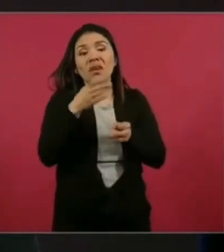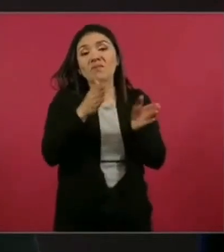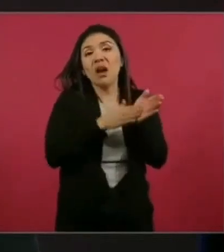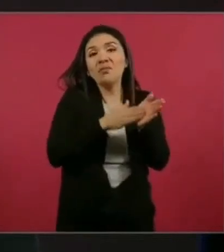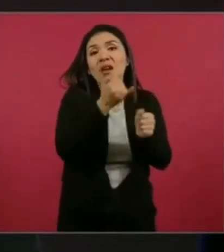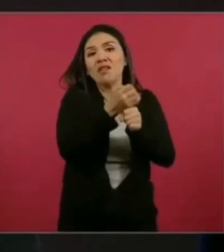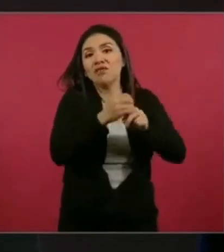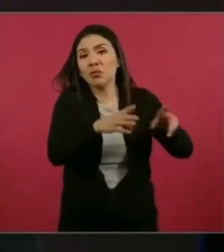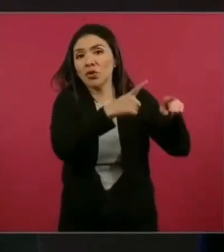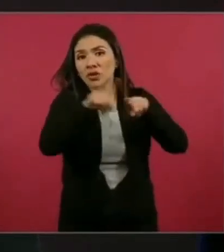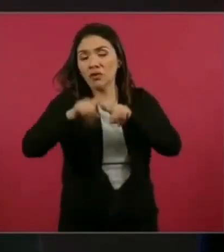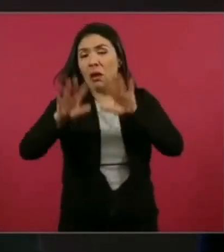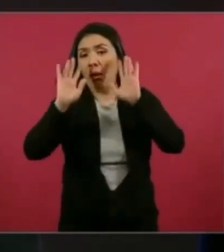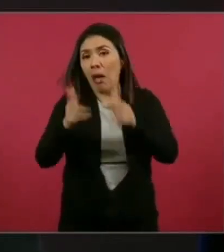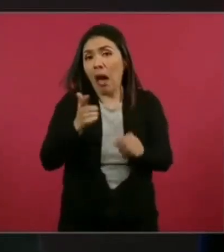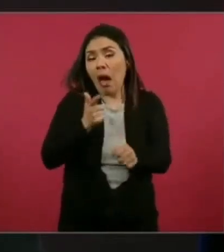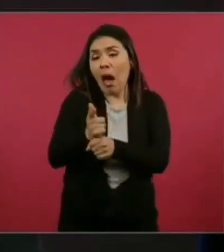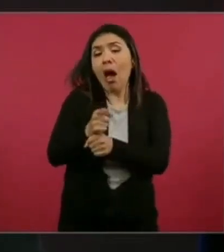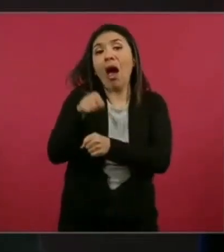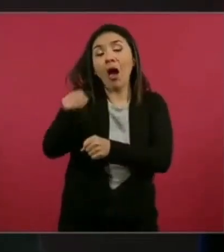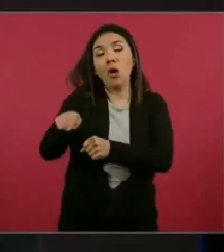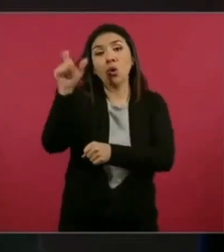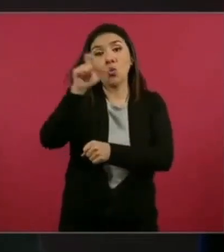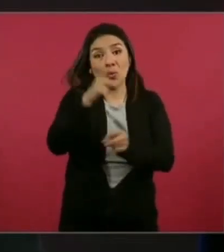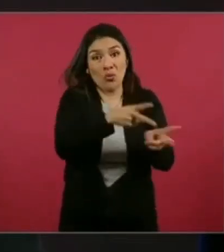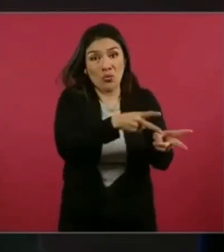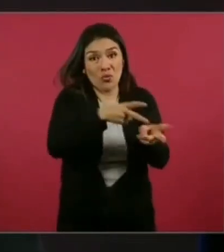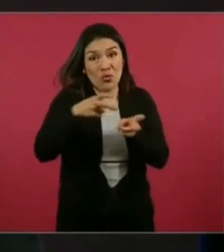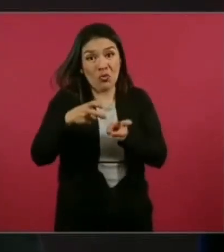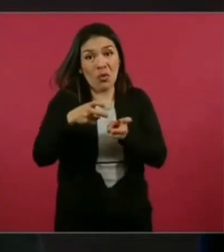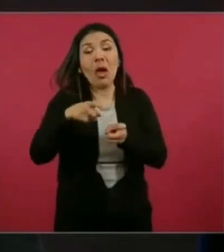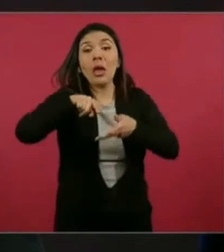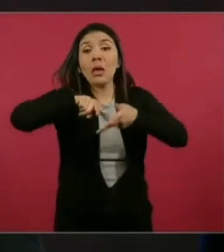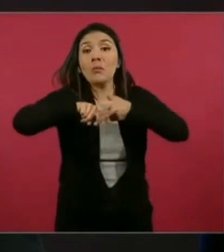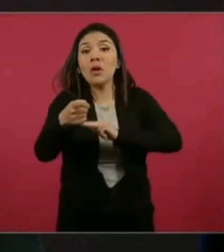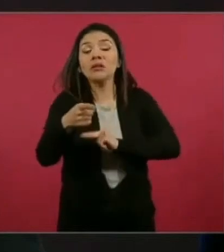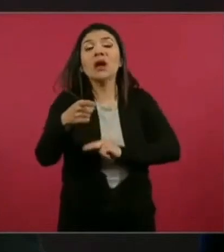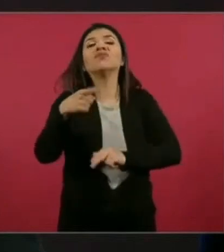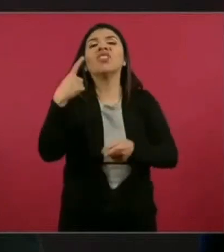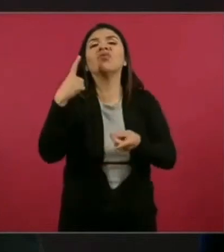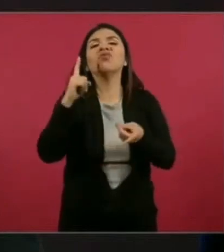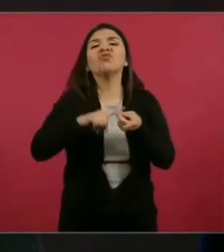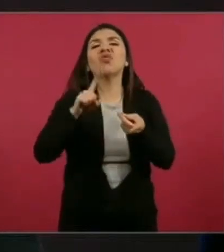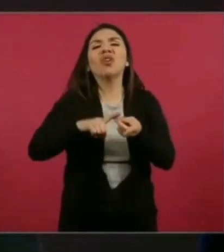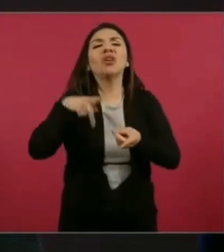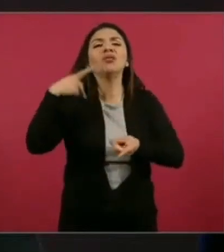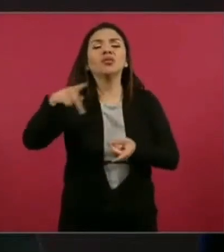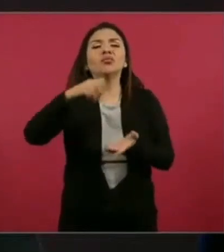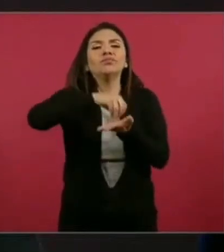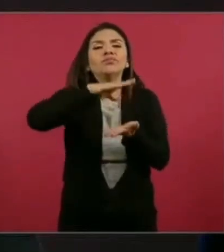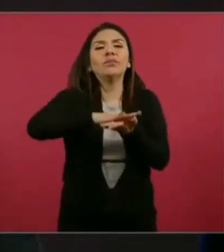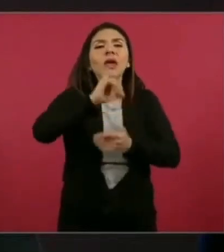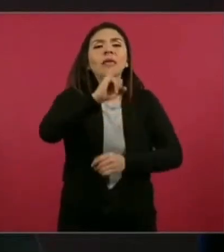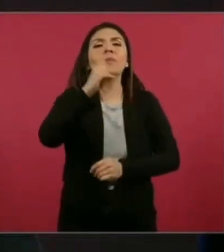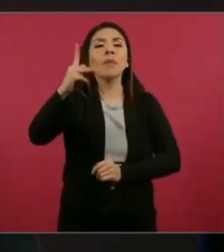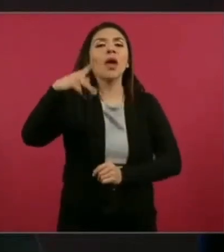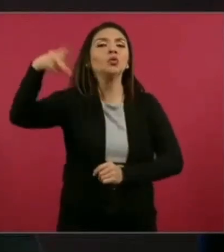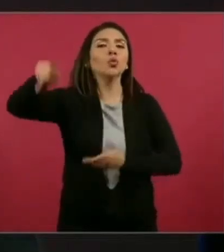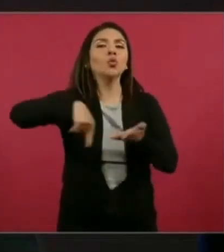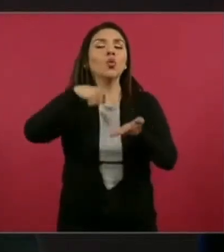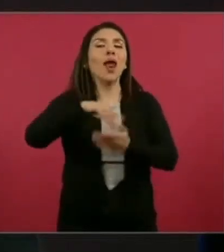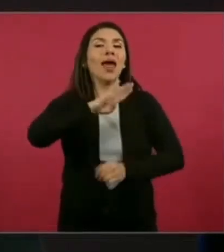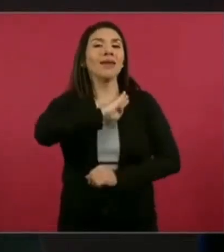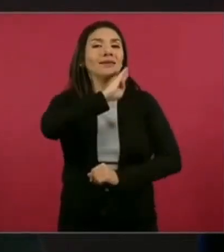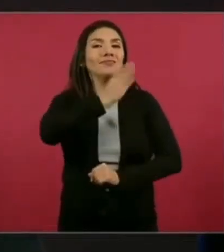Se identificó que el acceso a la aplicación durante la extracción fue desde direcciones IP registradas en España.